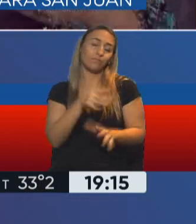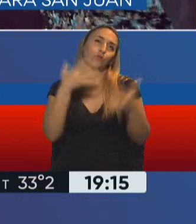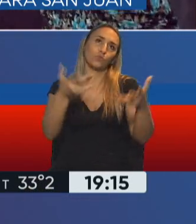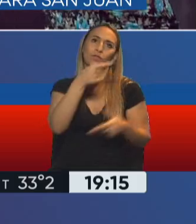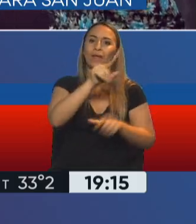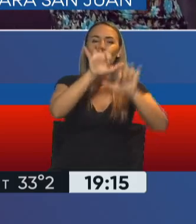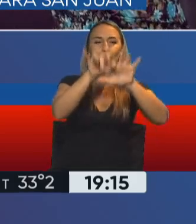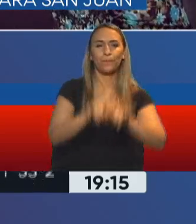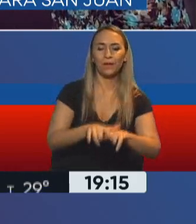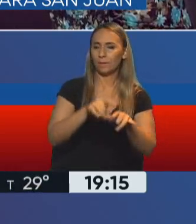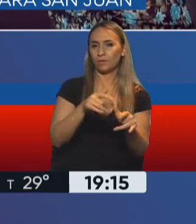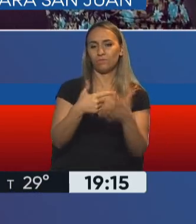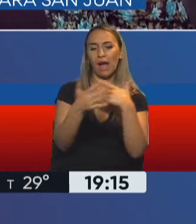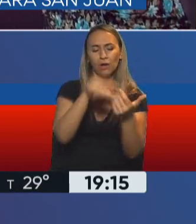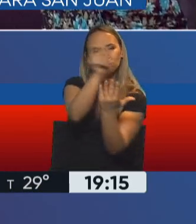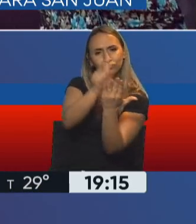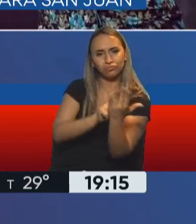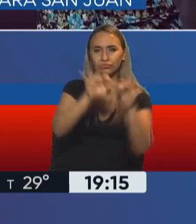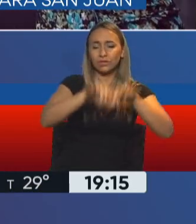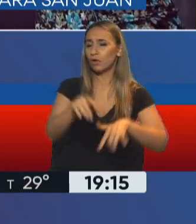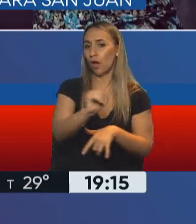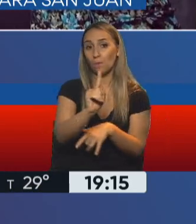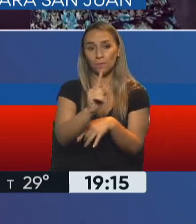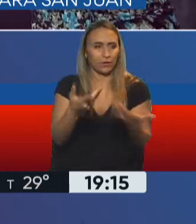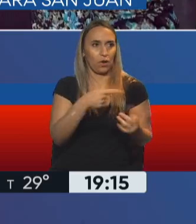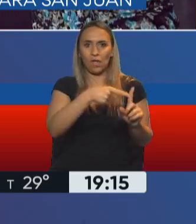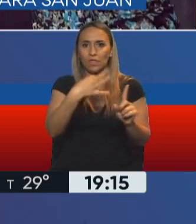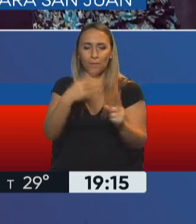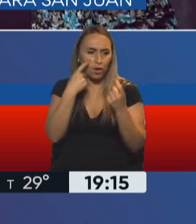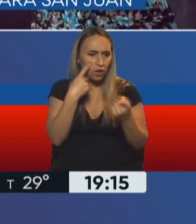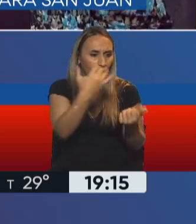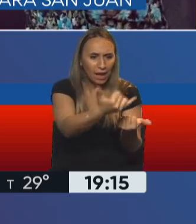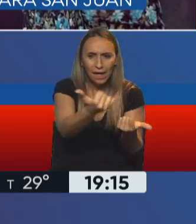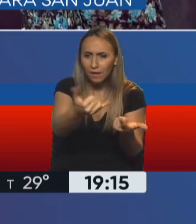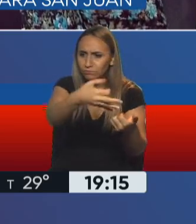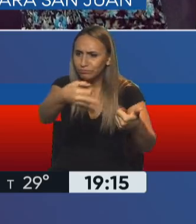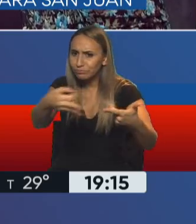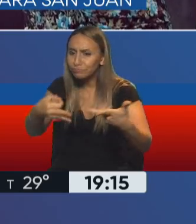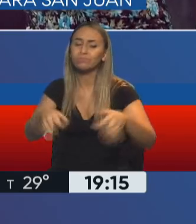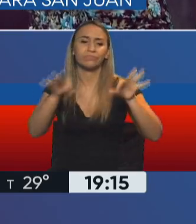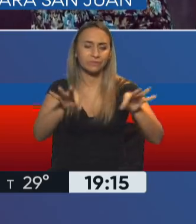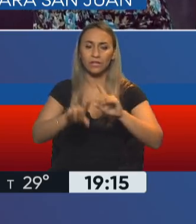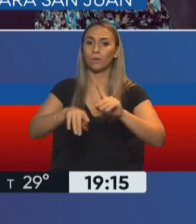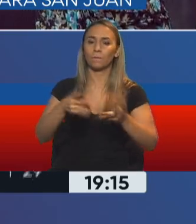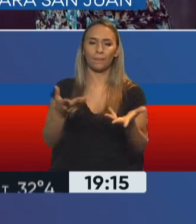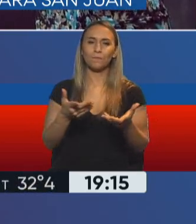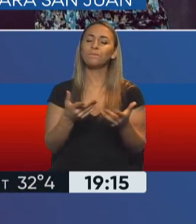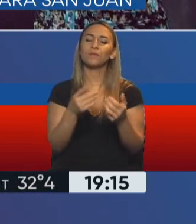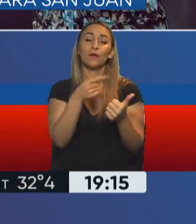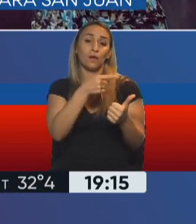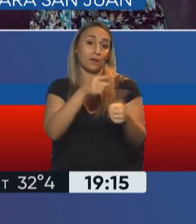sí tenía que tener todo previsto. Ahora acá hay una mentira. ¿Y cuál es la mentira? La mentira es que Mauricio Macri